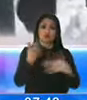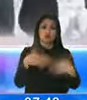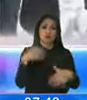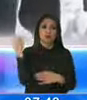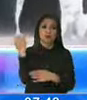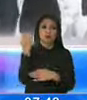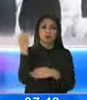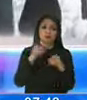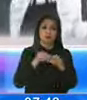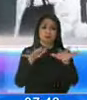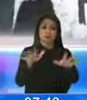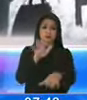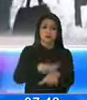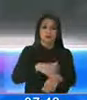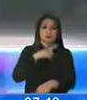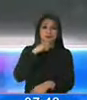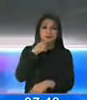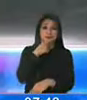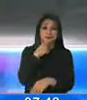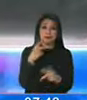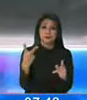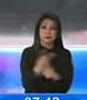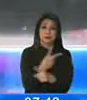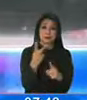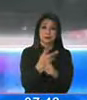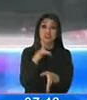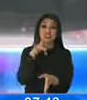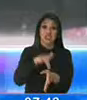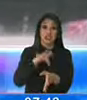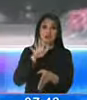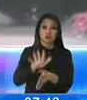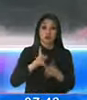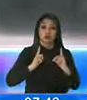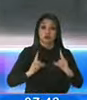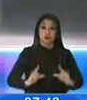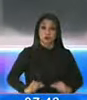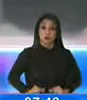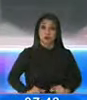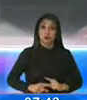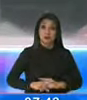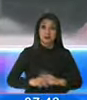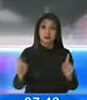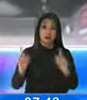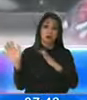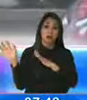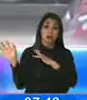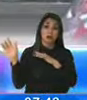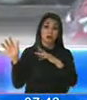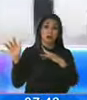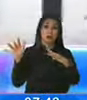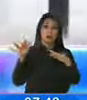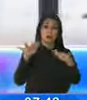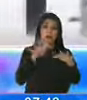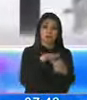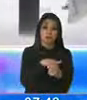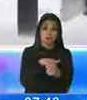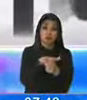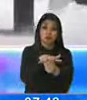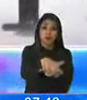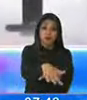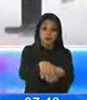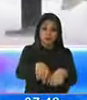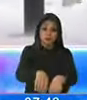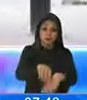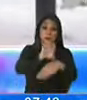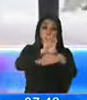alerta a la ciudadanía sobre los riesgos que el frío extremo podría ocasionar en su salud. Sin embargo, estas corrientes de aire no influyen en lo absoluto en lo que